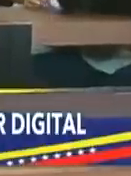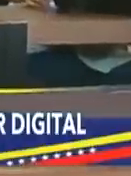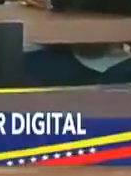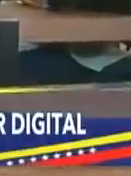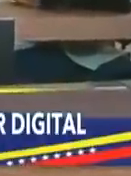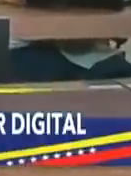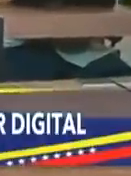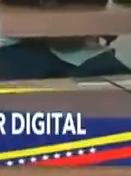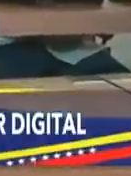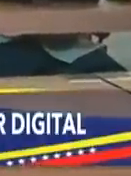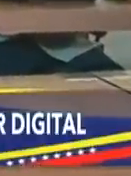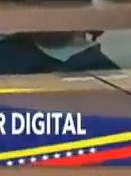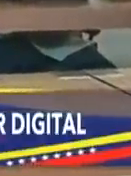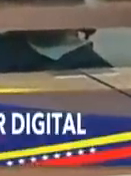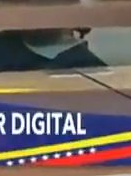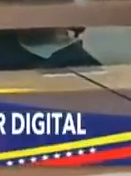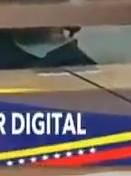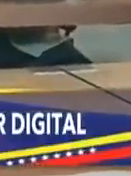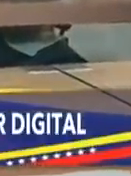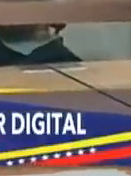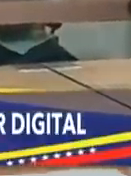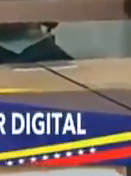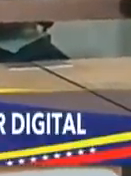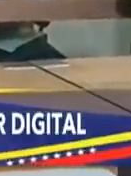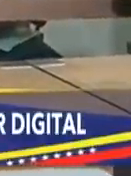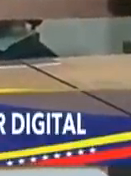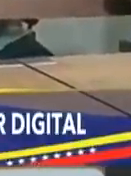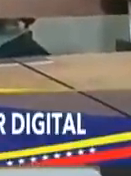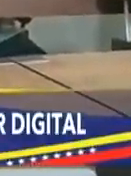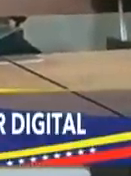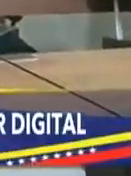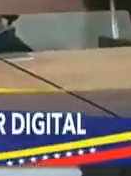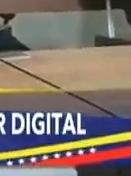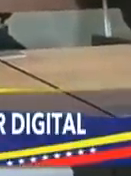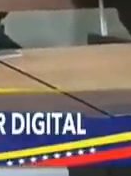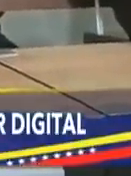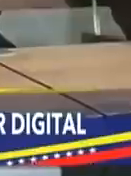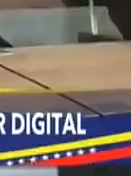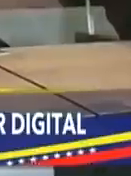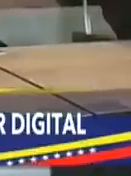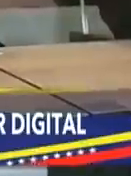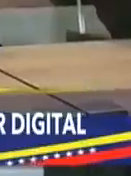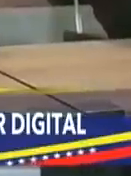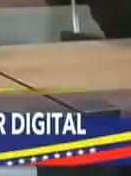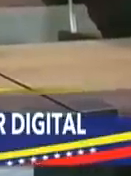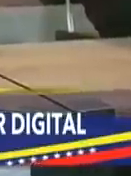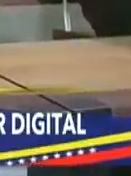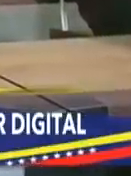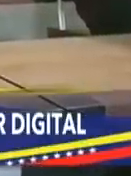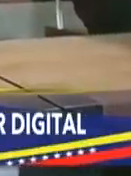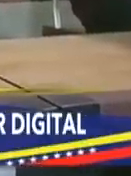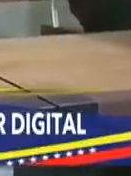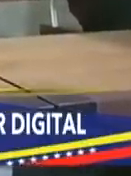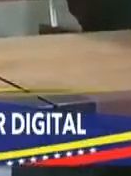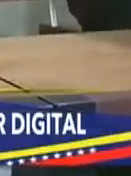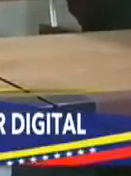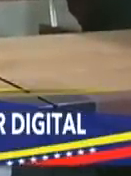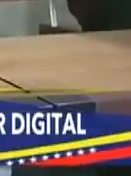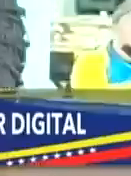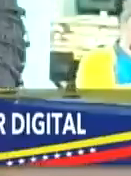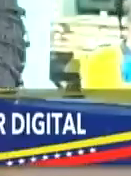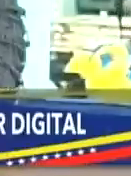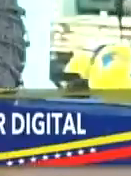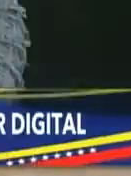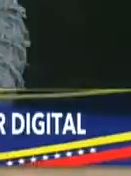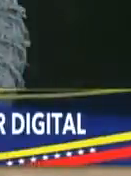Gracias a la alcaldesa, gracias a la licenciada y, ¿verdad?, le agradezco mucho, mi señor